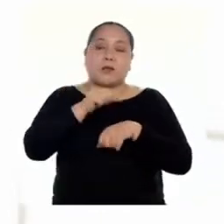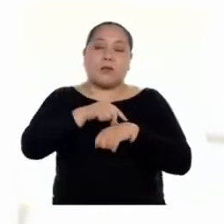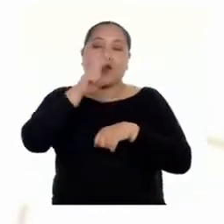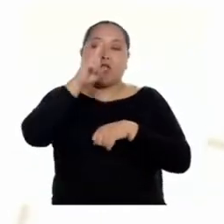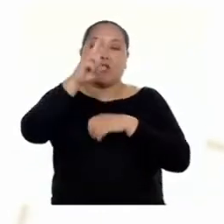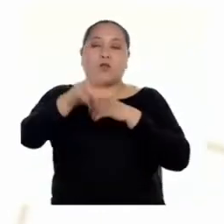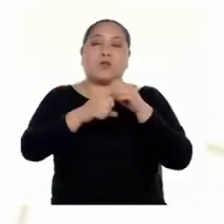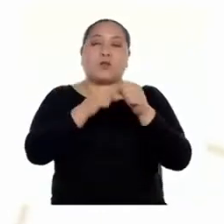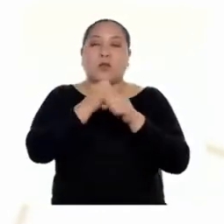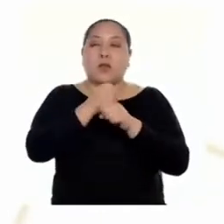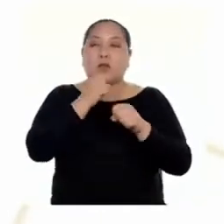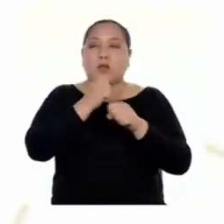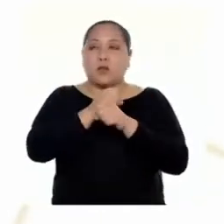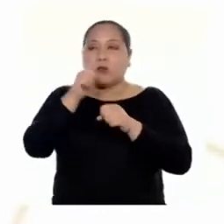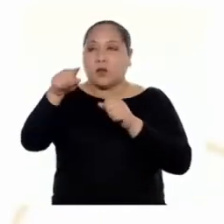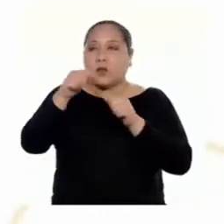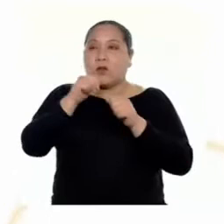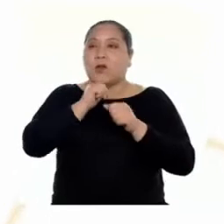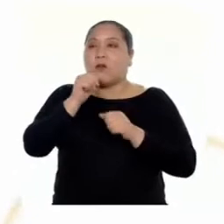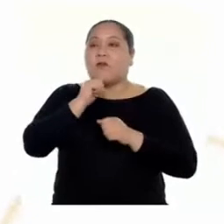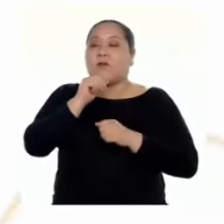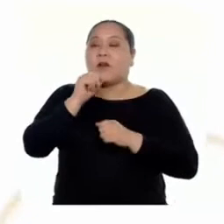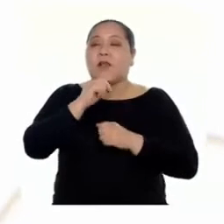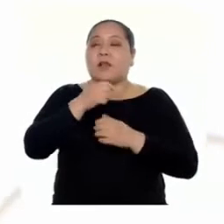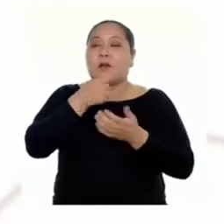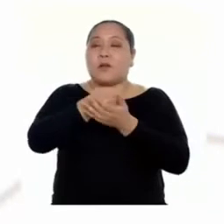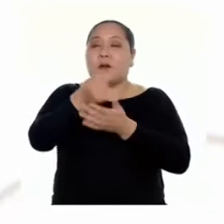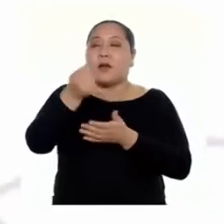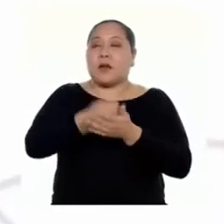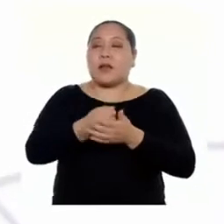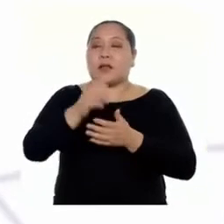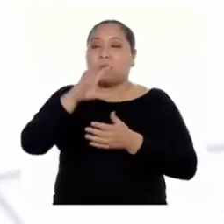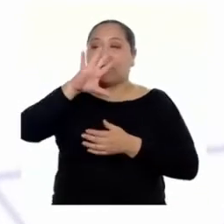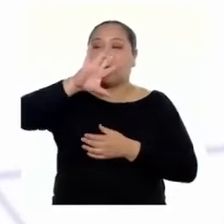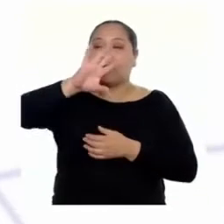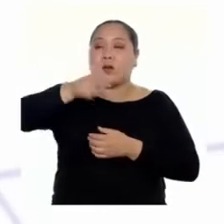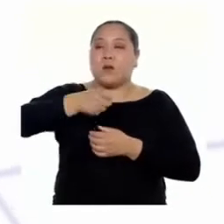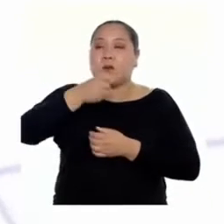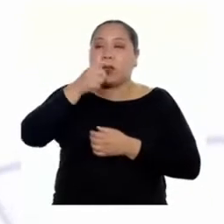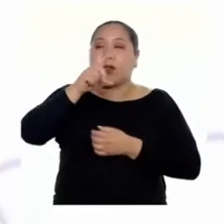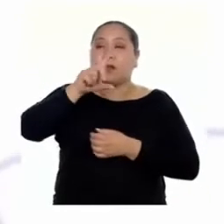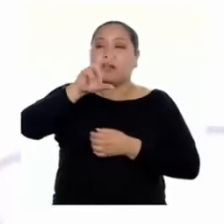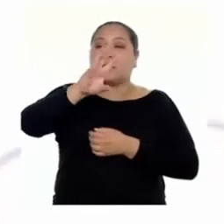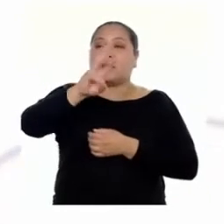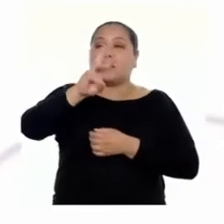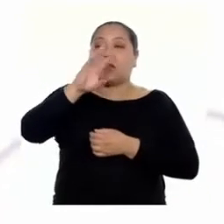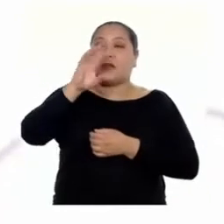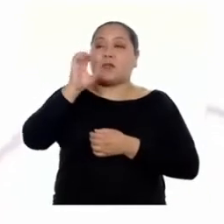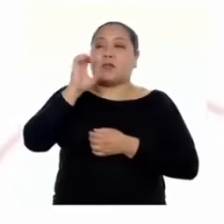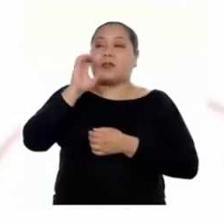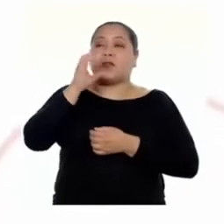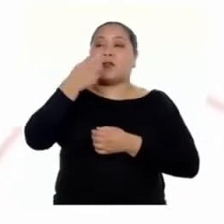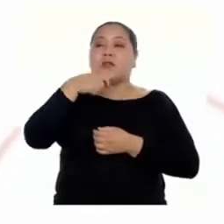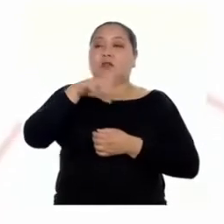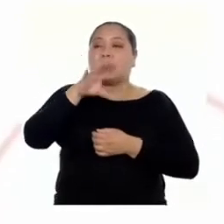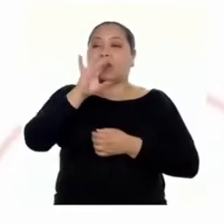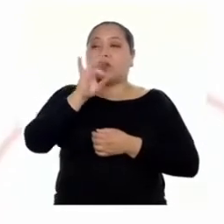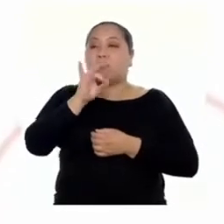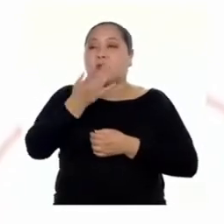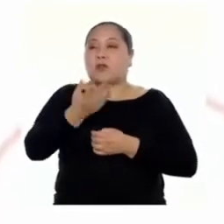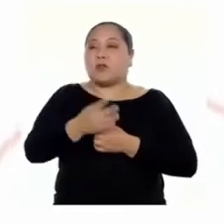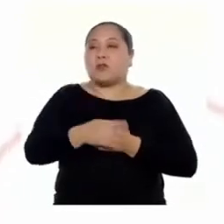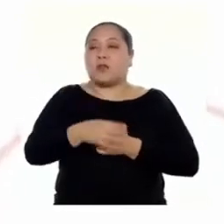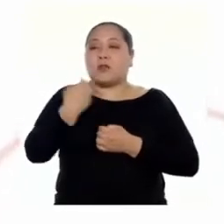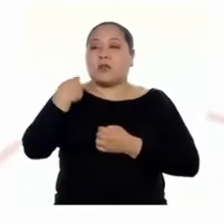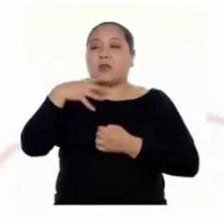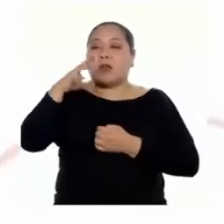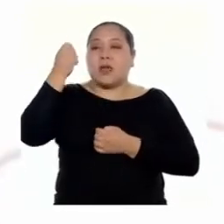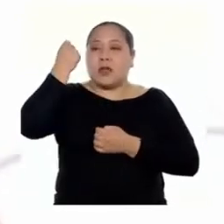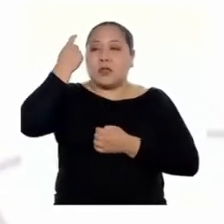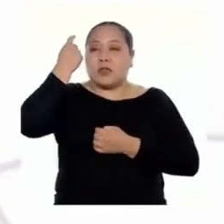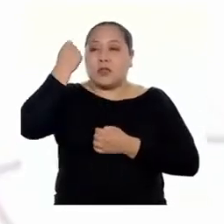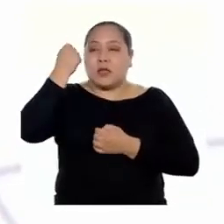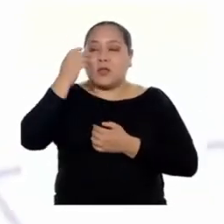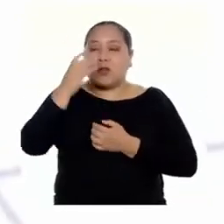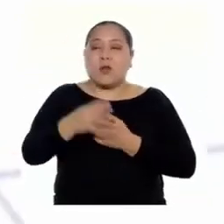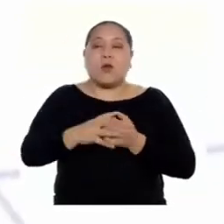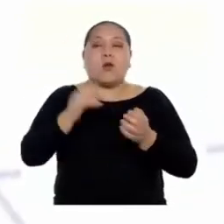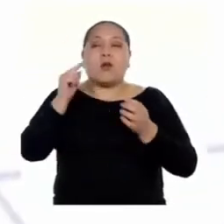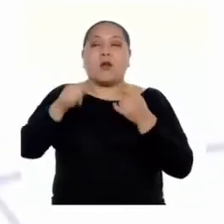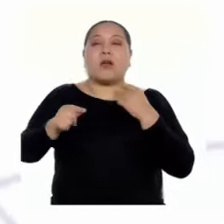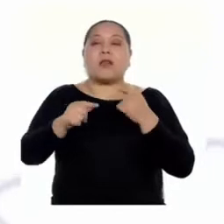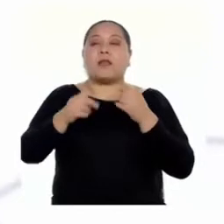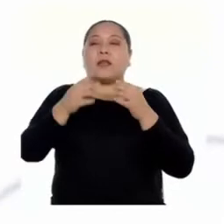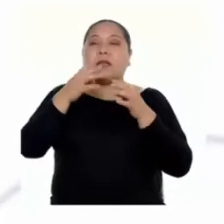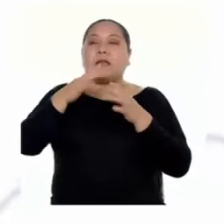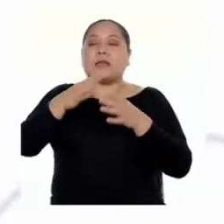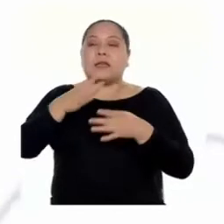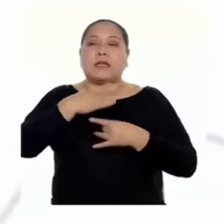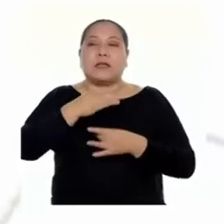que el capital final a pagar sería de 5618. Ahora ya entiendo completamente la diferencia entre